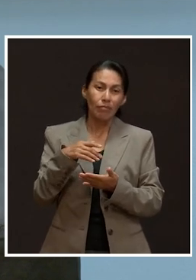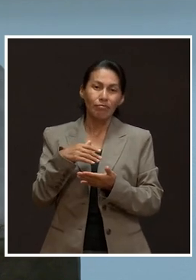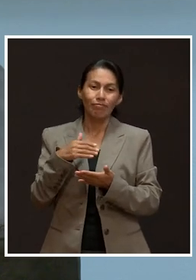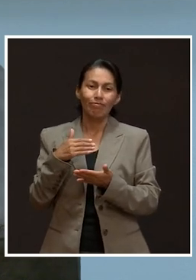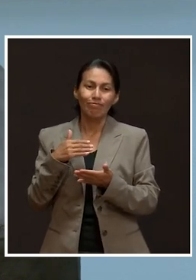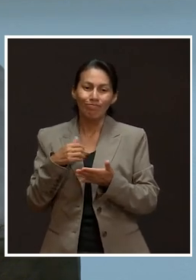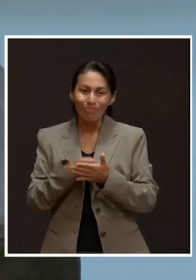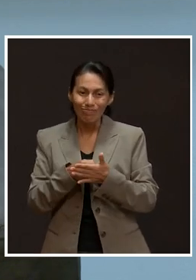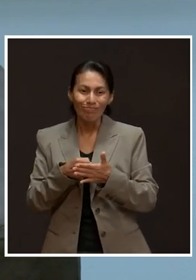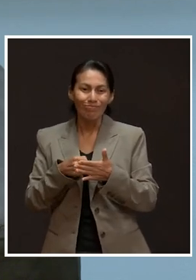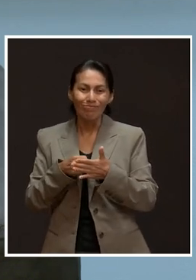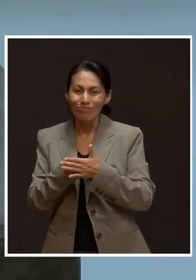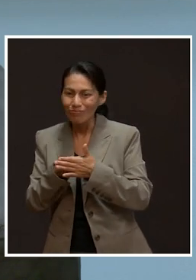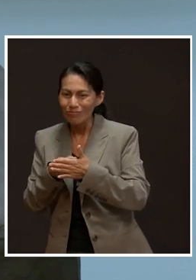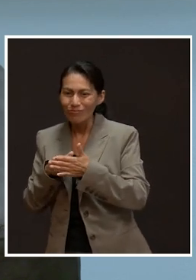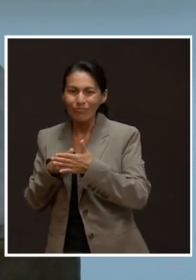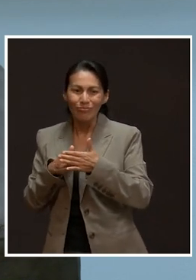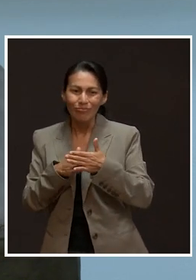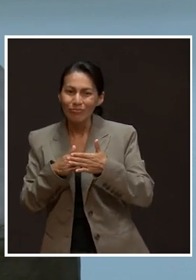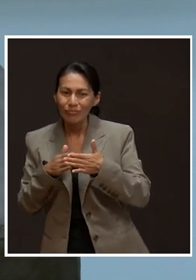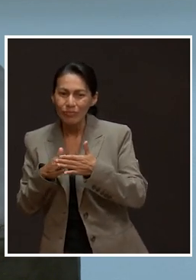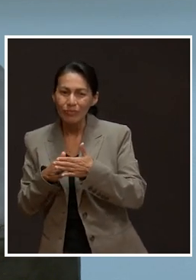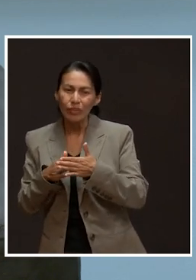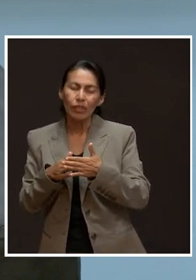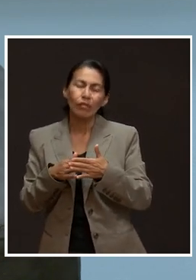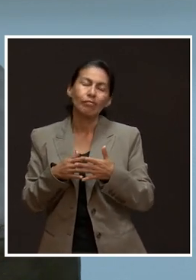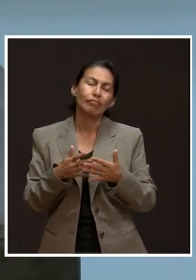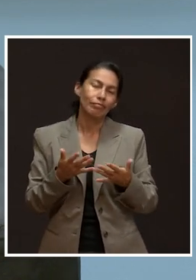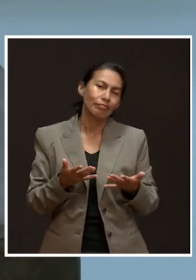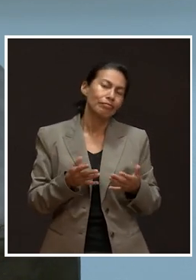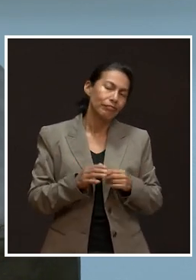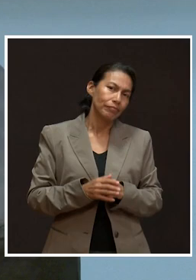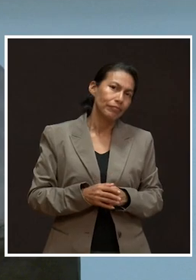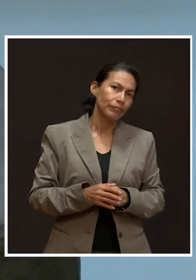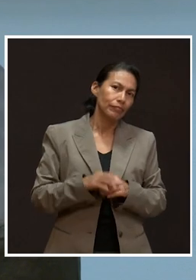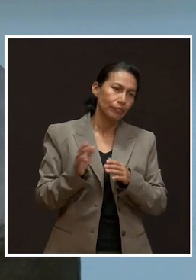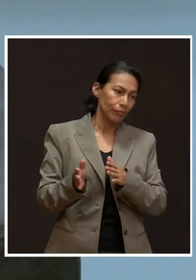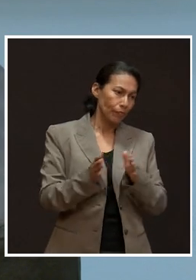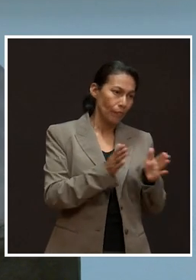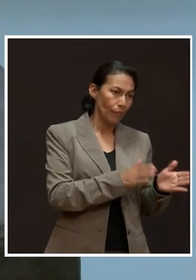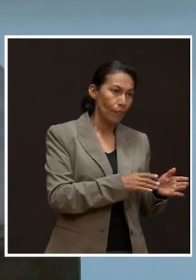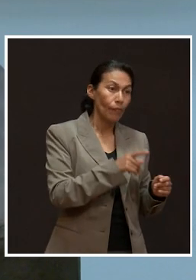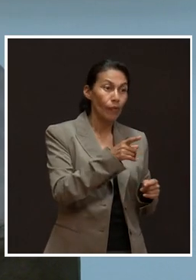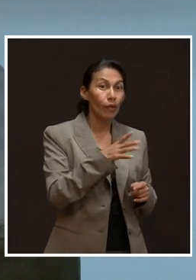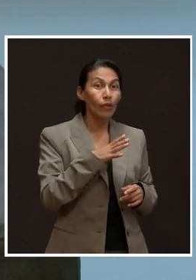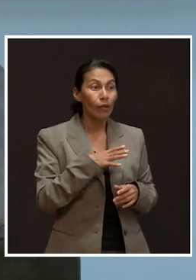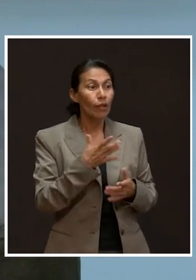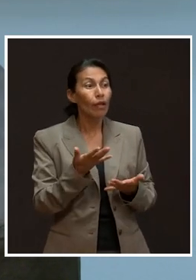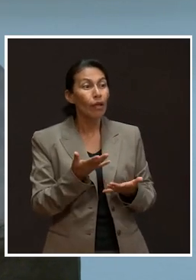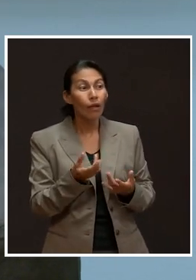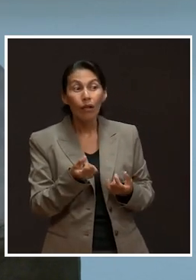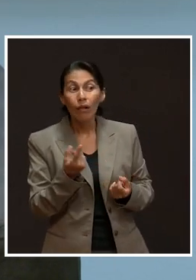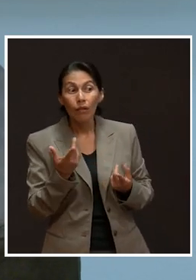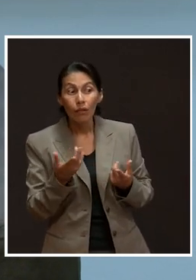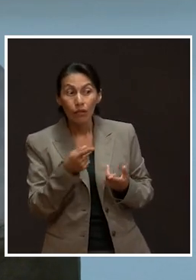de alguna manera se han puesto obstáculos para que él entregue su vida en las aguas bautismales.